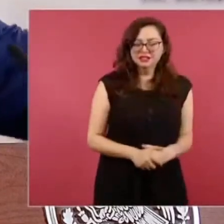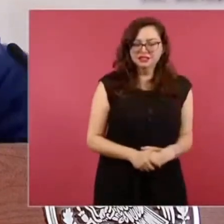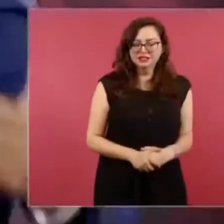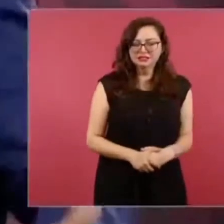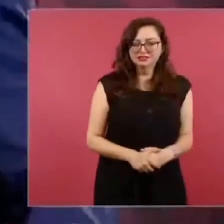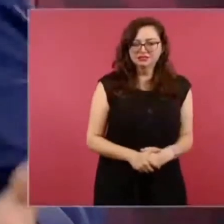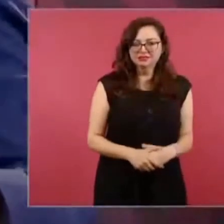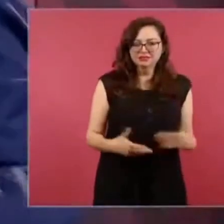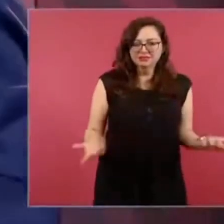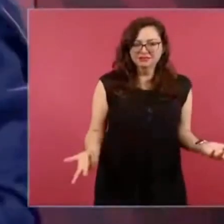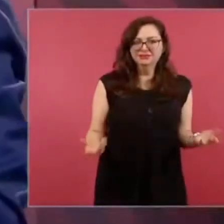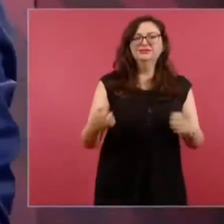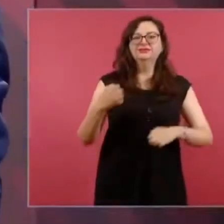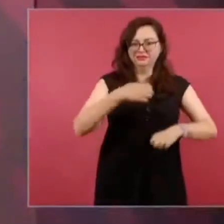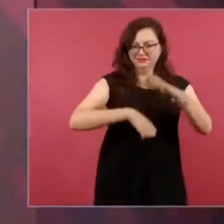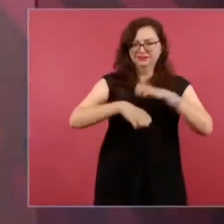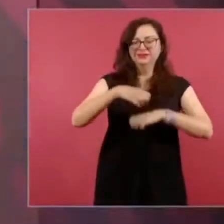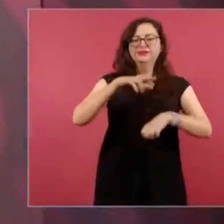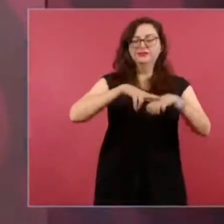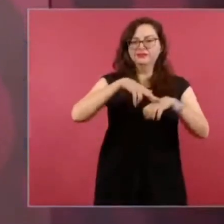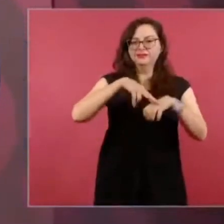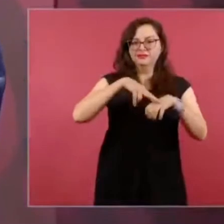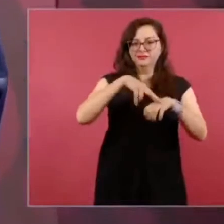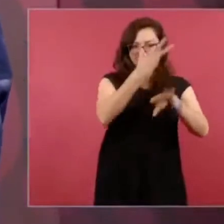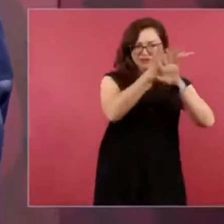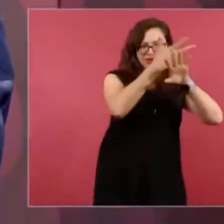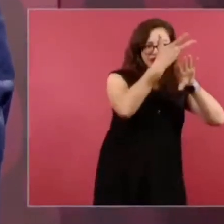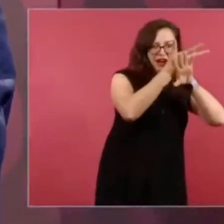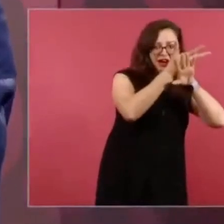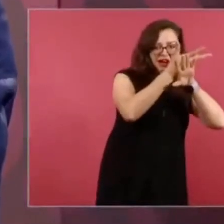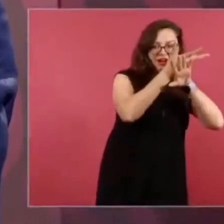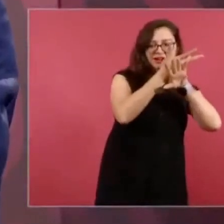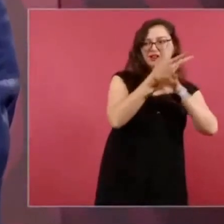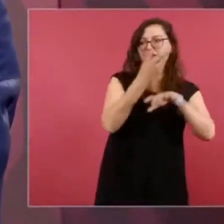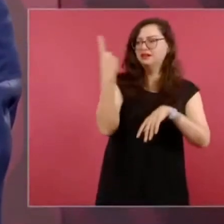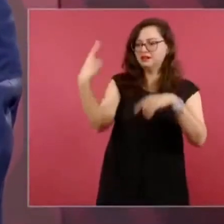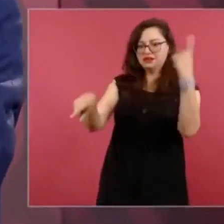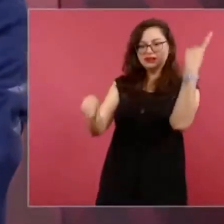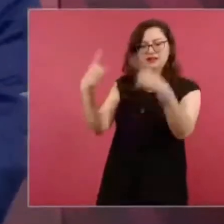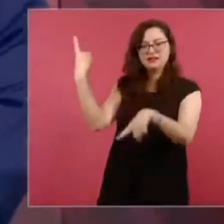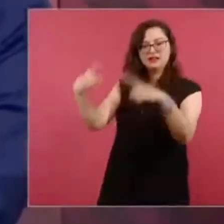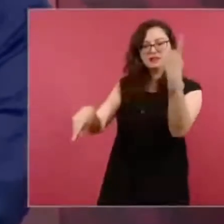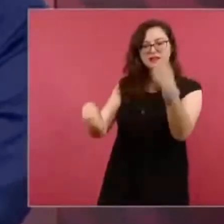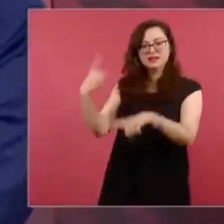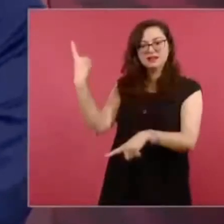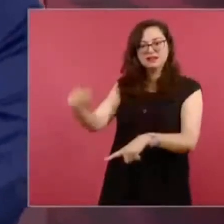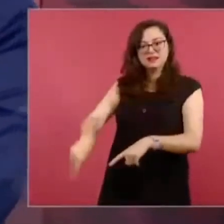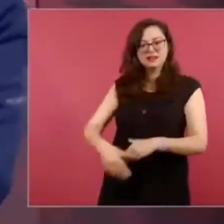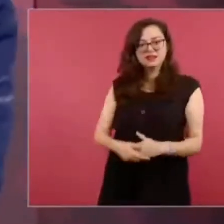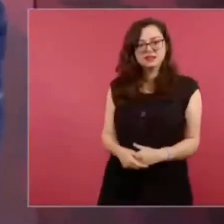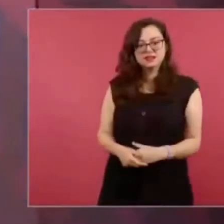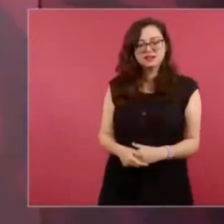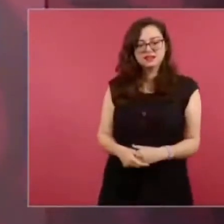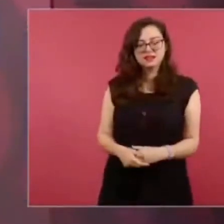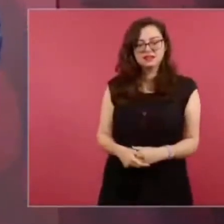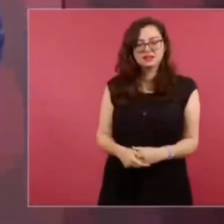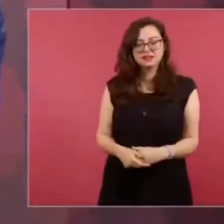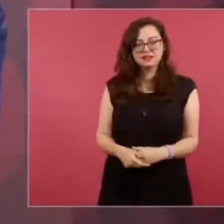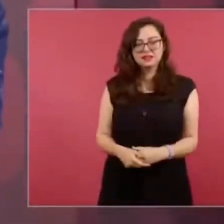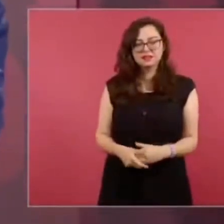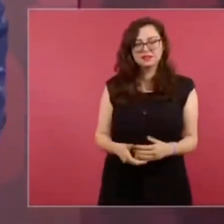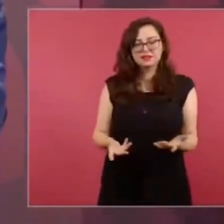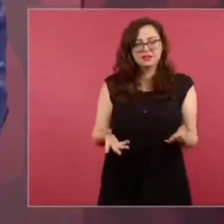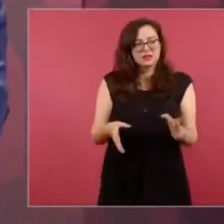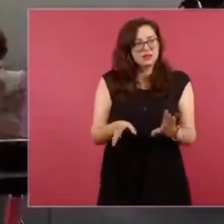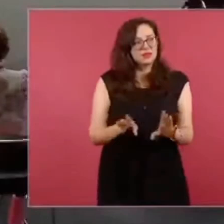contra de la delincuencia organizada. Y ahí calificaba él